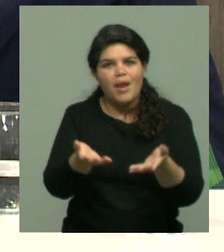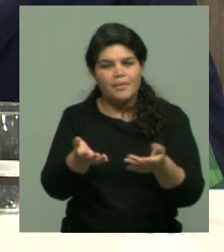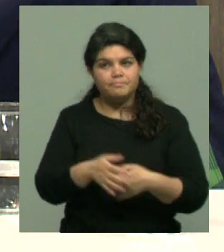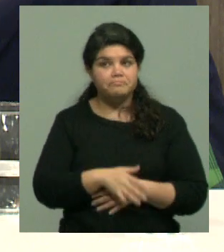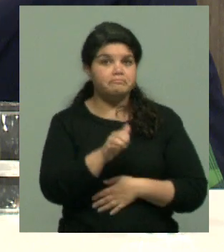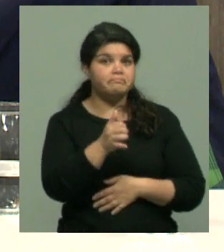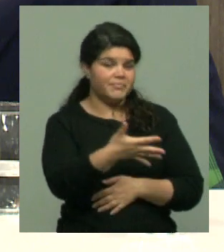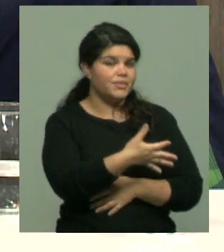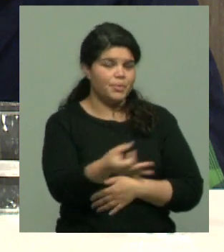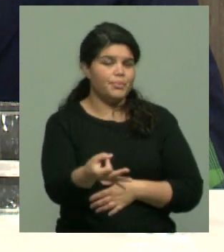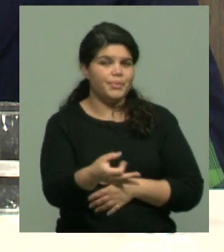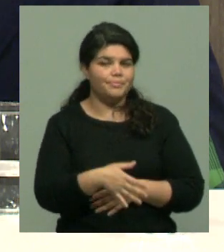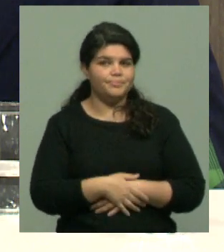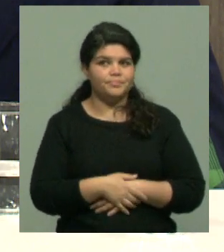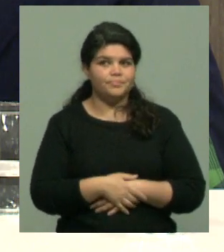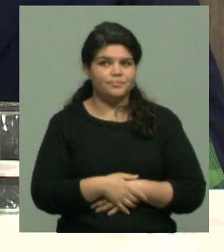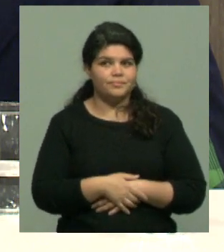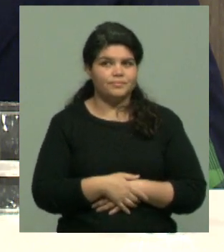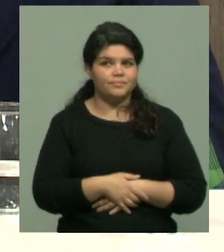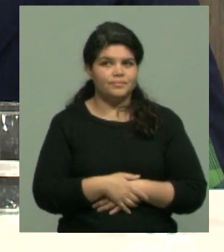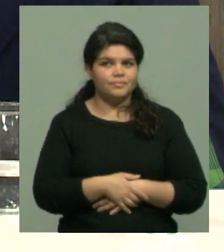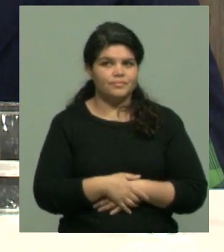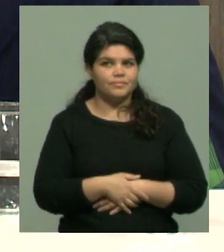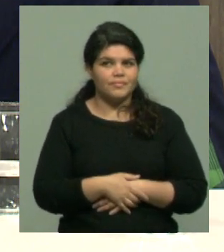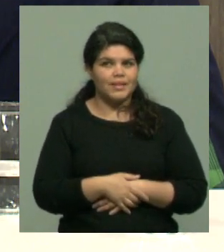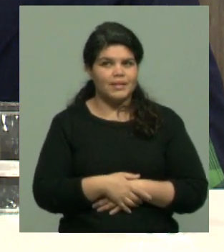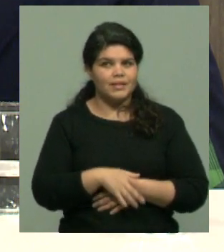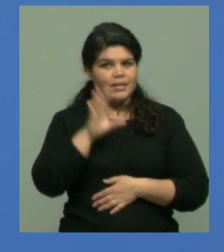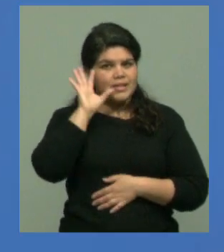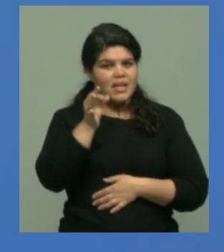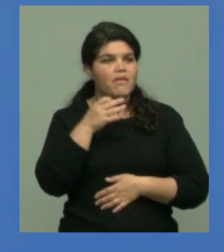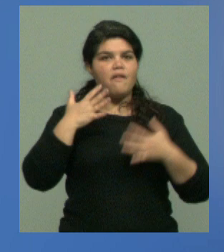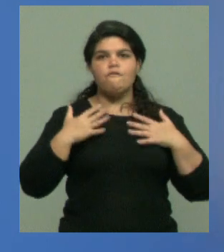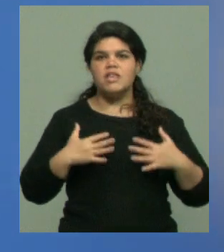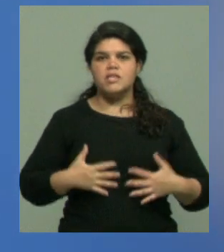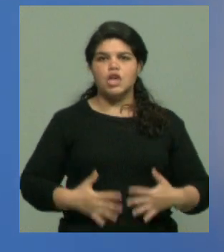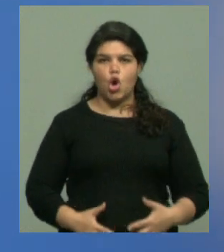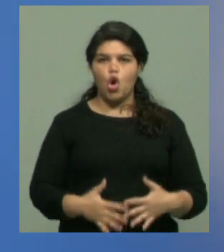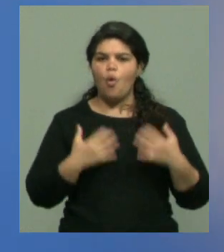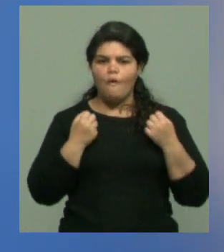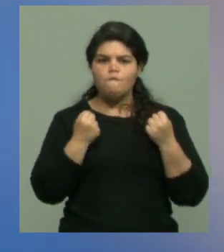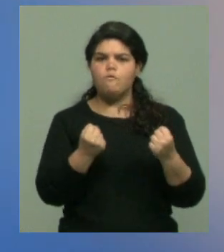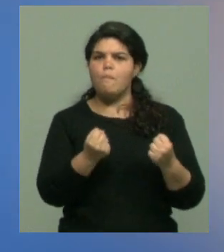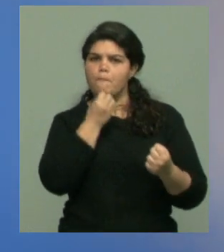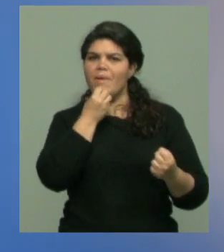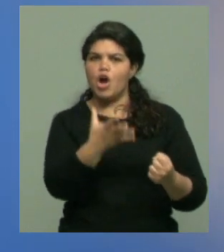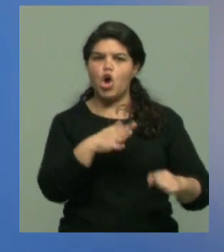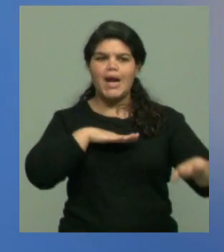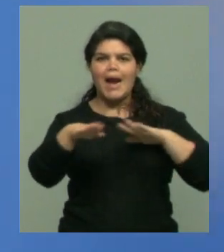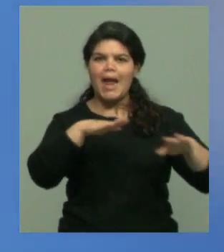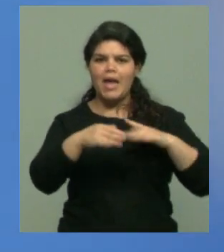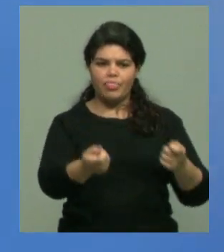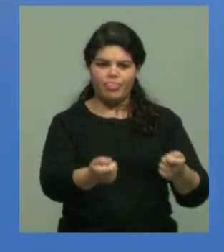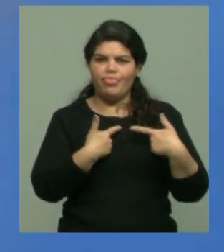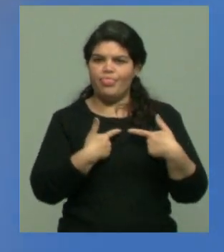seguro, él yo sé que, o sea, su condición física se ha mejorado muchísimo por la práctica del karate. Bien.